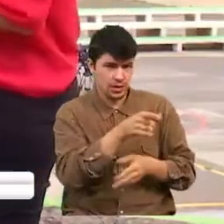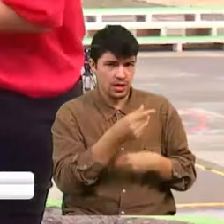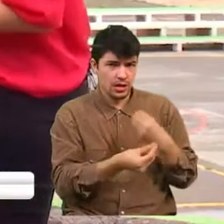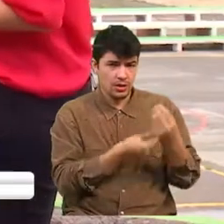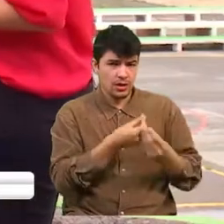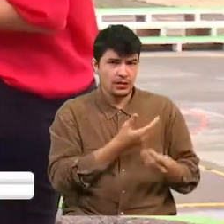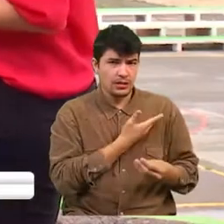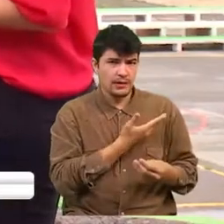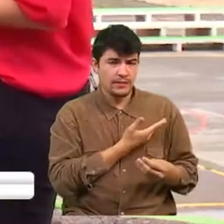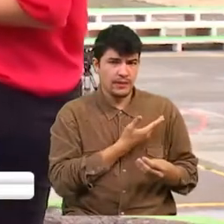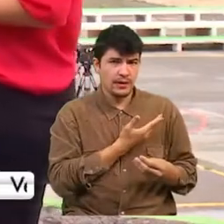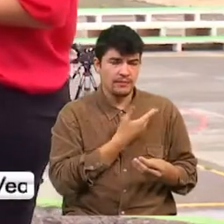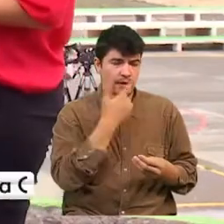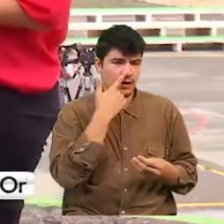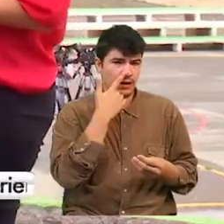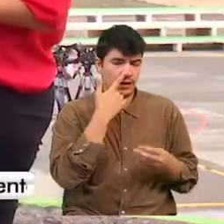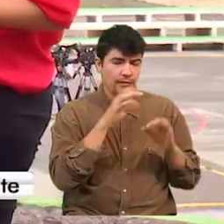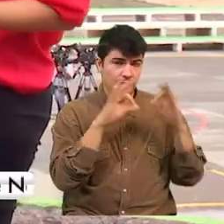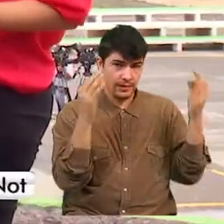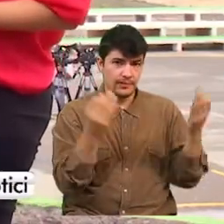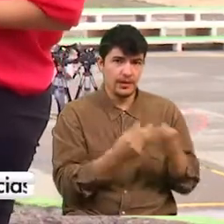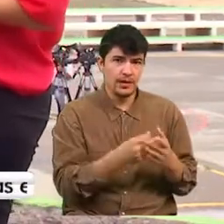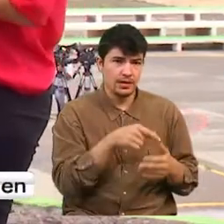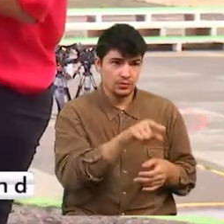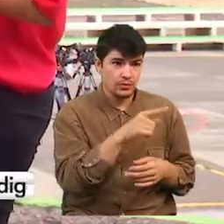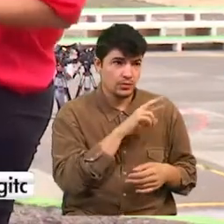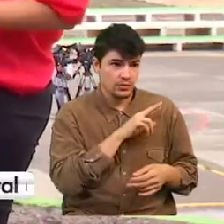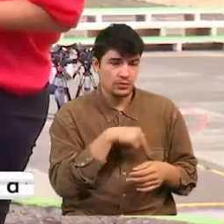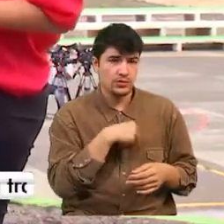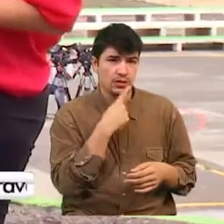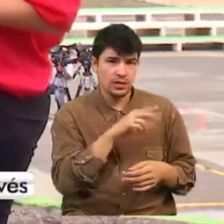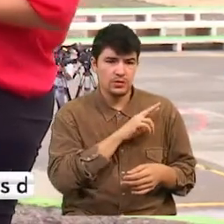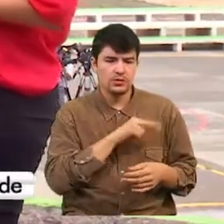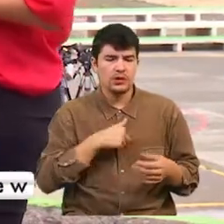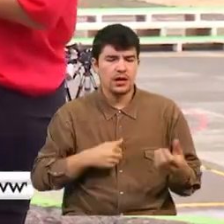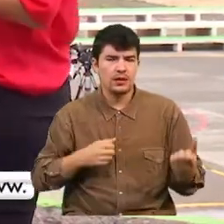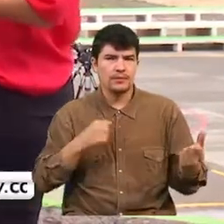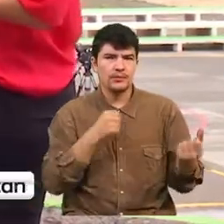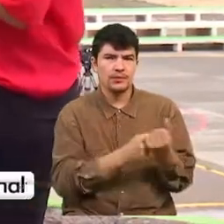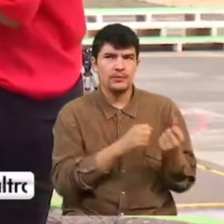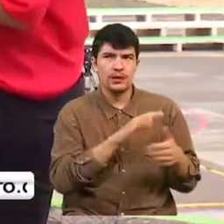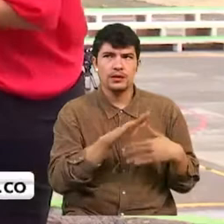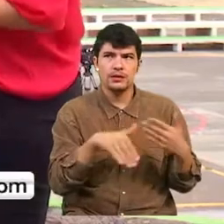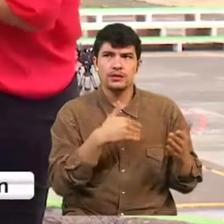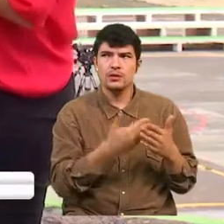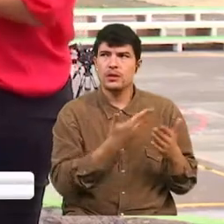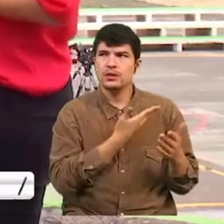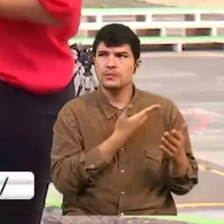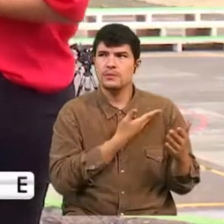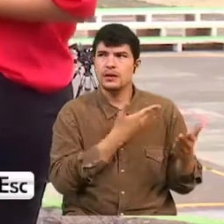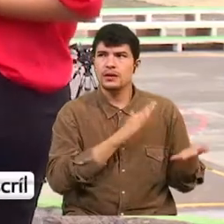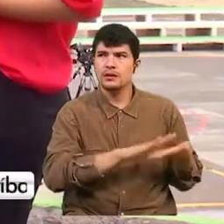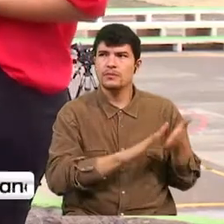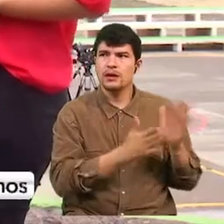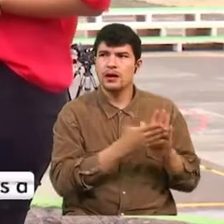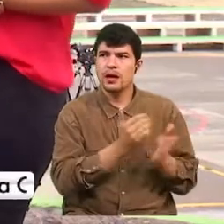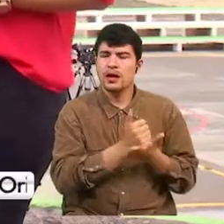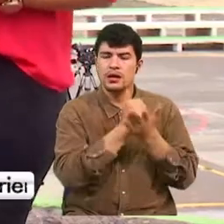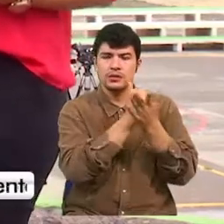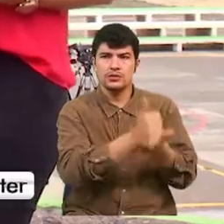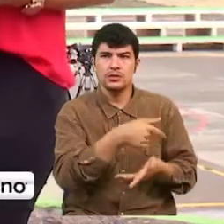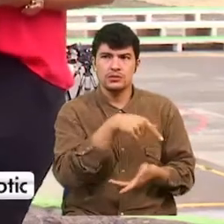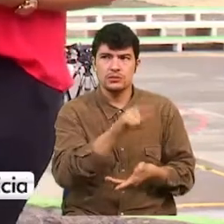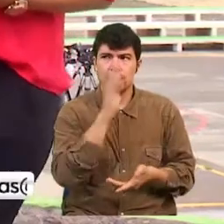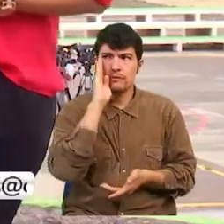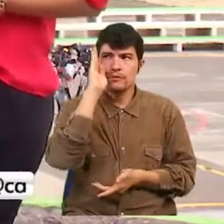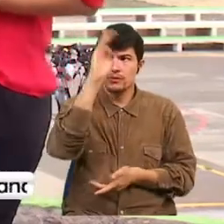cabezas de familia, gobernador, también hay que decirlo, ¿no? Estamos apoyando a todas esas madres comunitarias también que ayudan al futuro